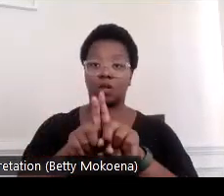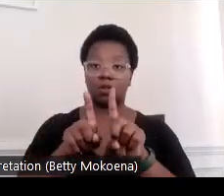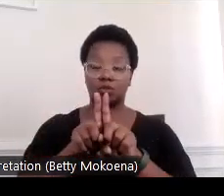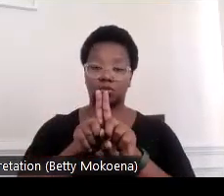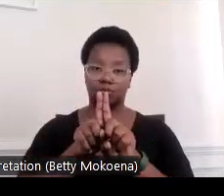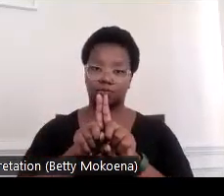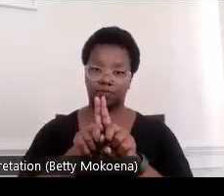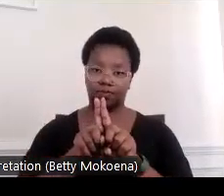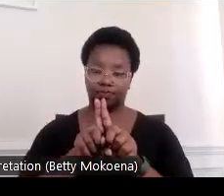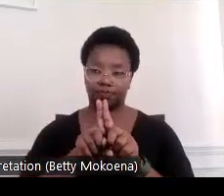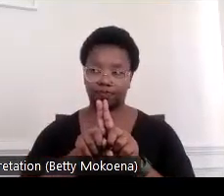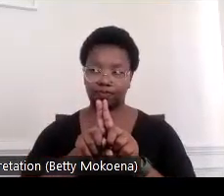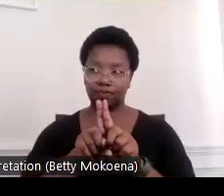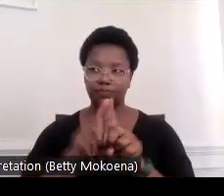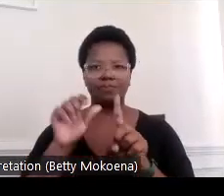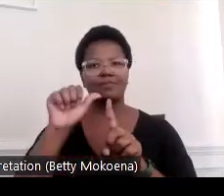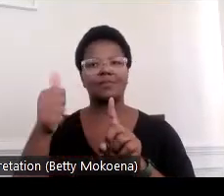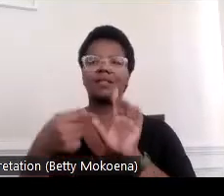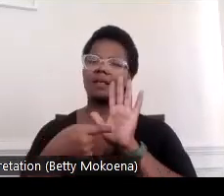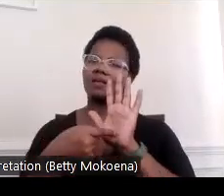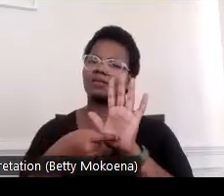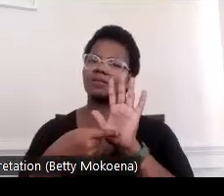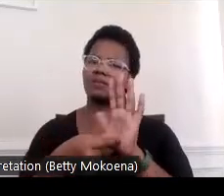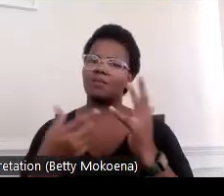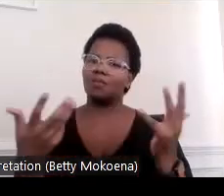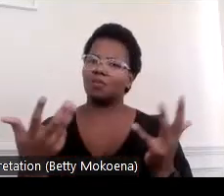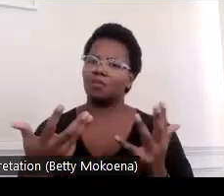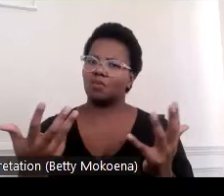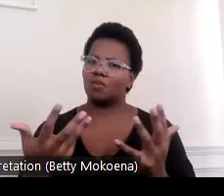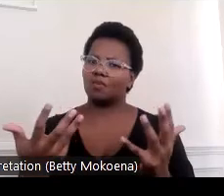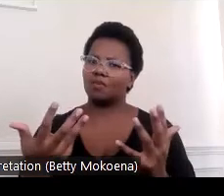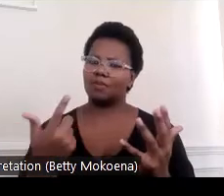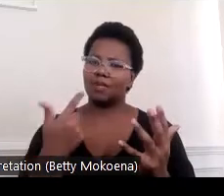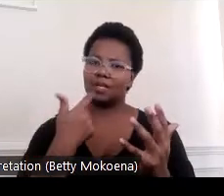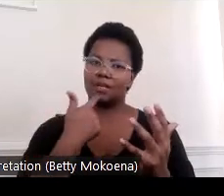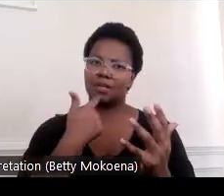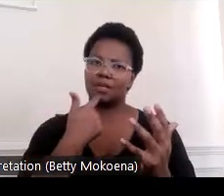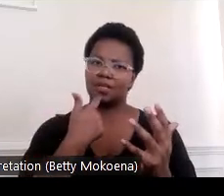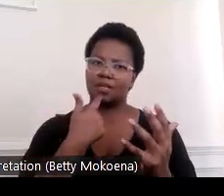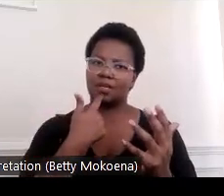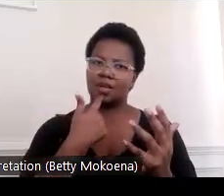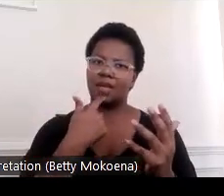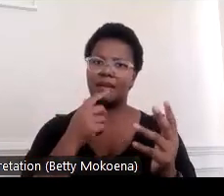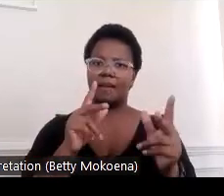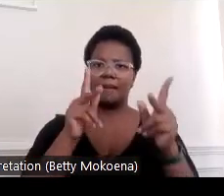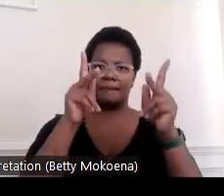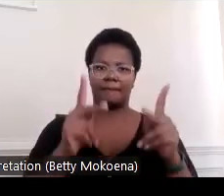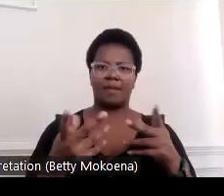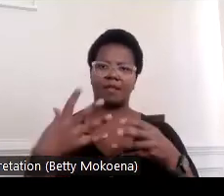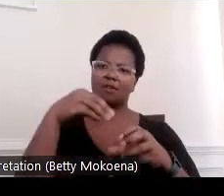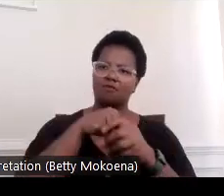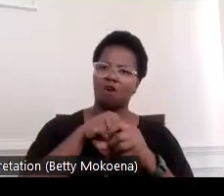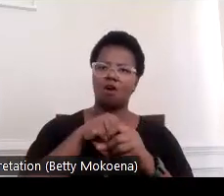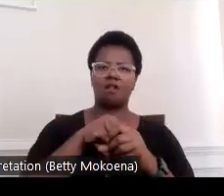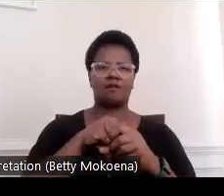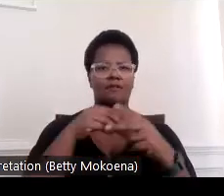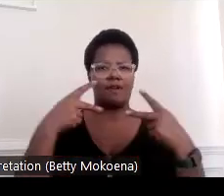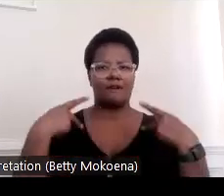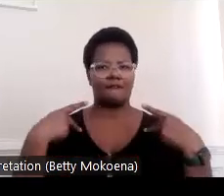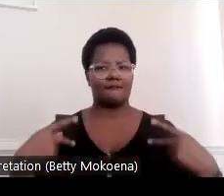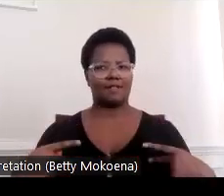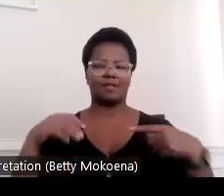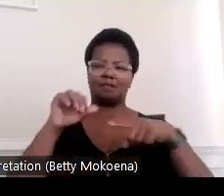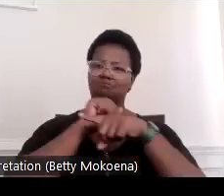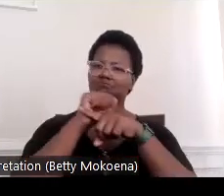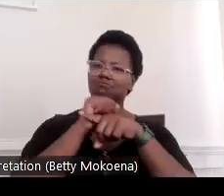también a otro ejemplo que tenemos si alguien si alguien le gusta participar por ejemplo